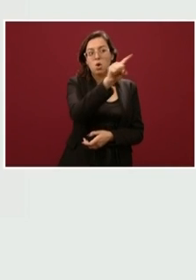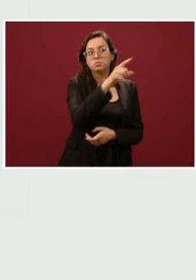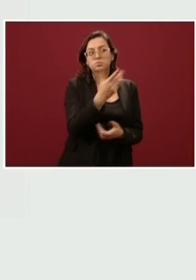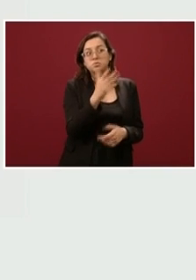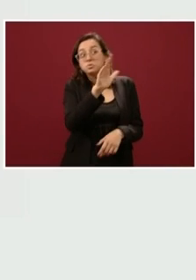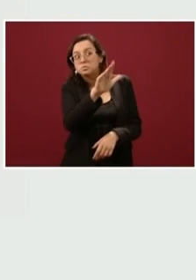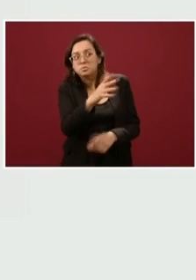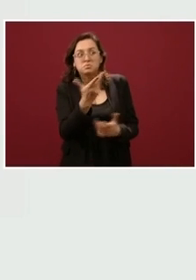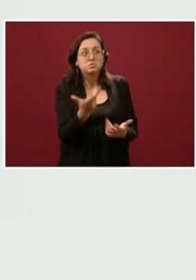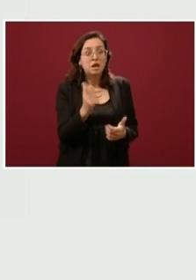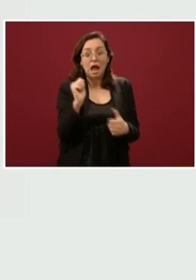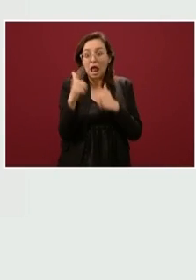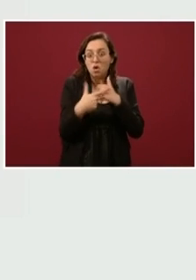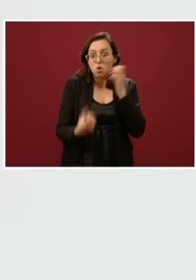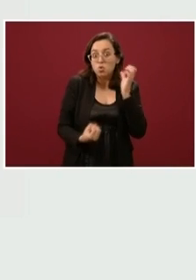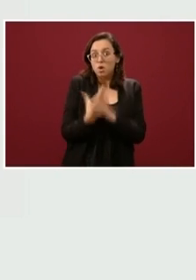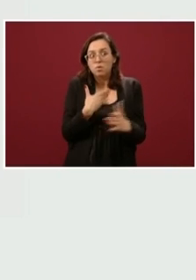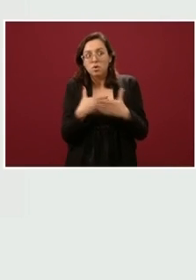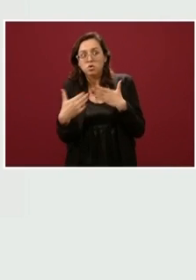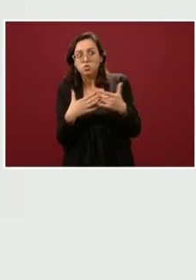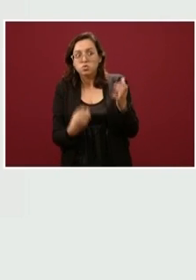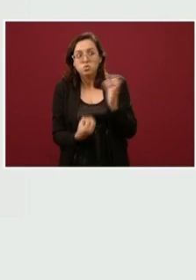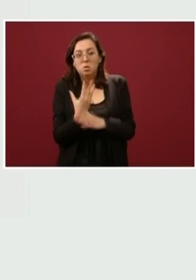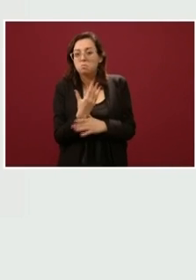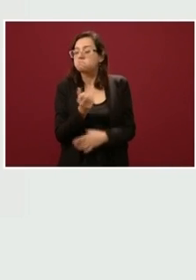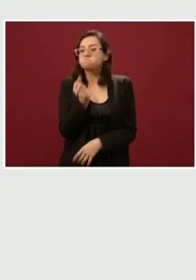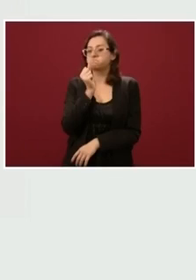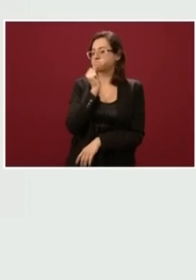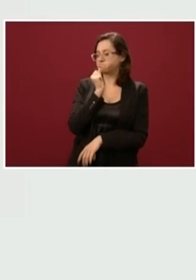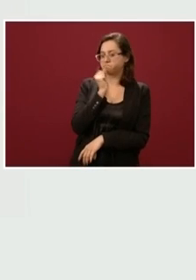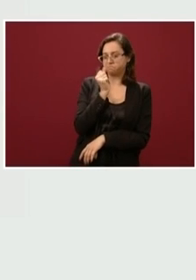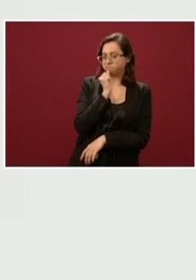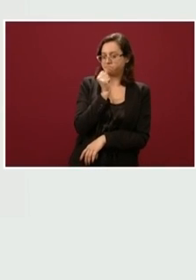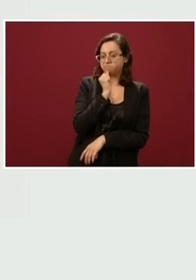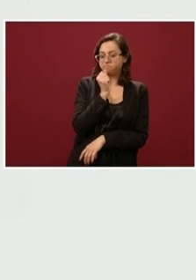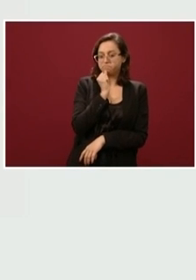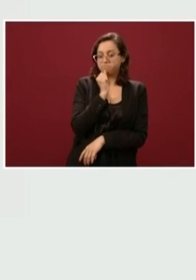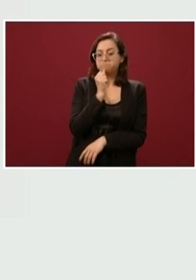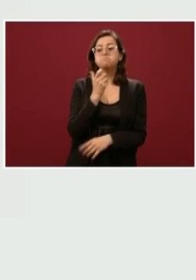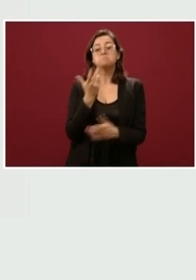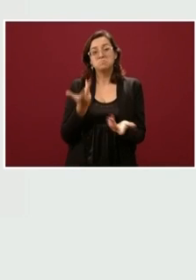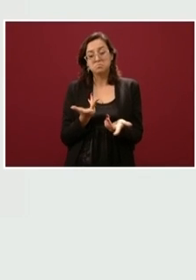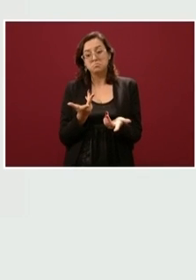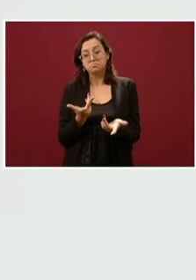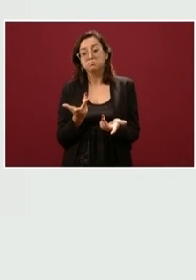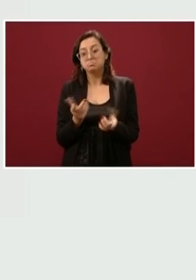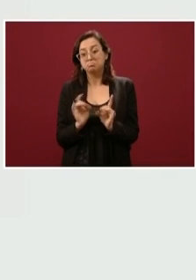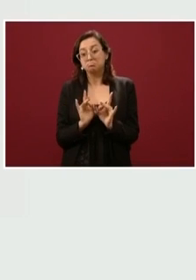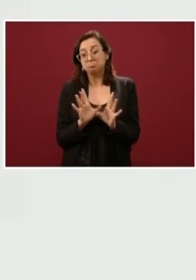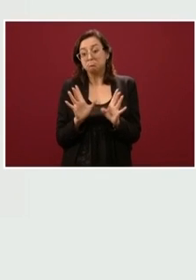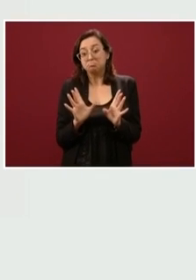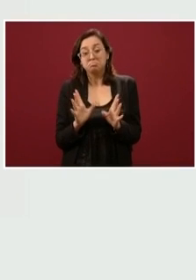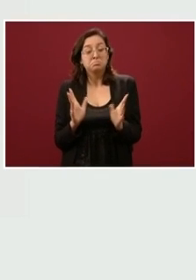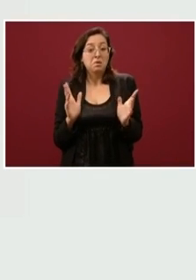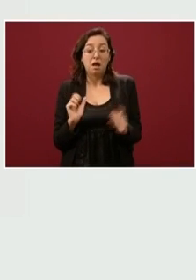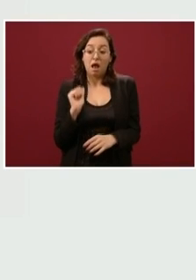OMS no había todavía actualizado sus números, ¿no? Esto puede suceder, puede pasar, no es